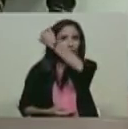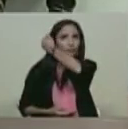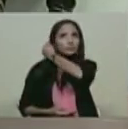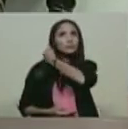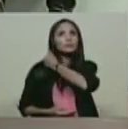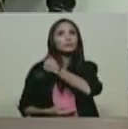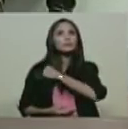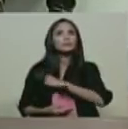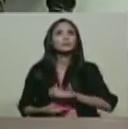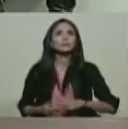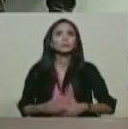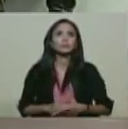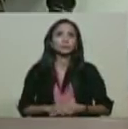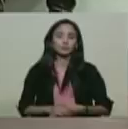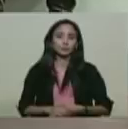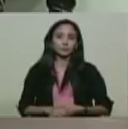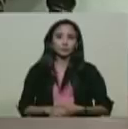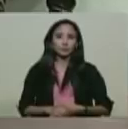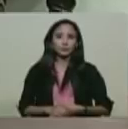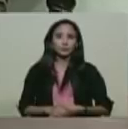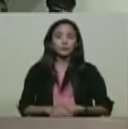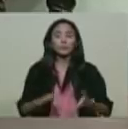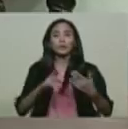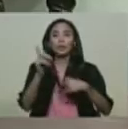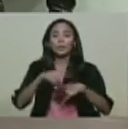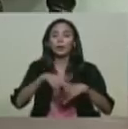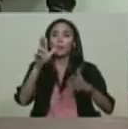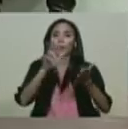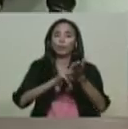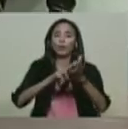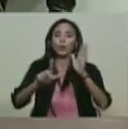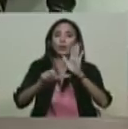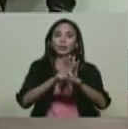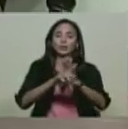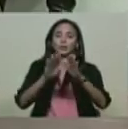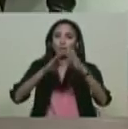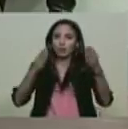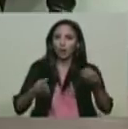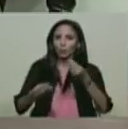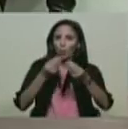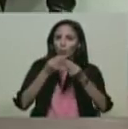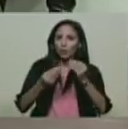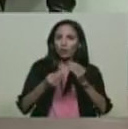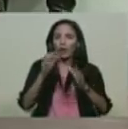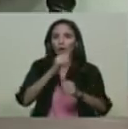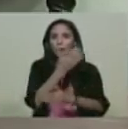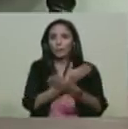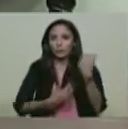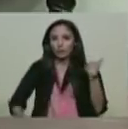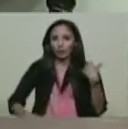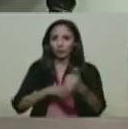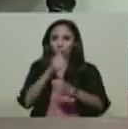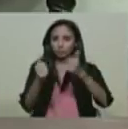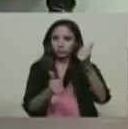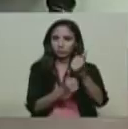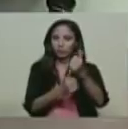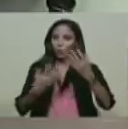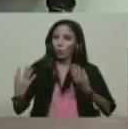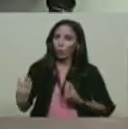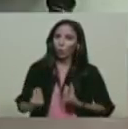sido hasta ahora. Y con la aprobación de la ley de los CLAP, vicepresidente ejecutivo, vayamos